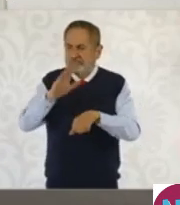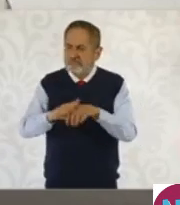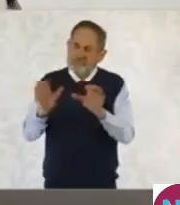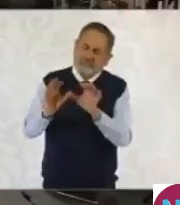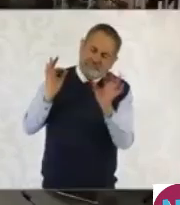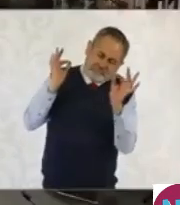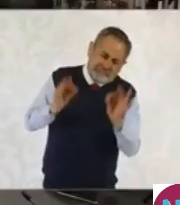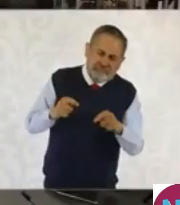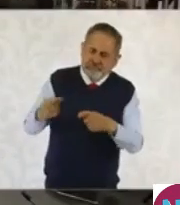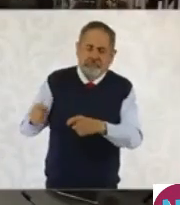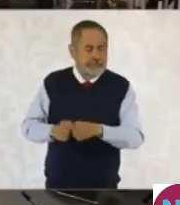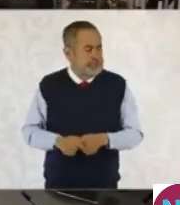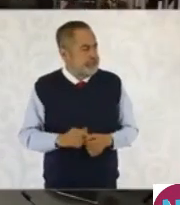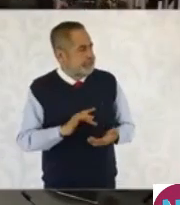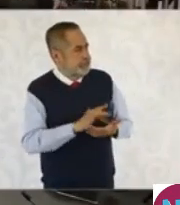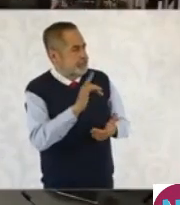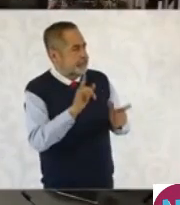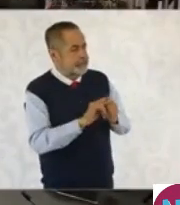Es cuanto.